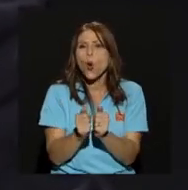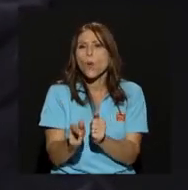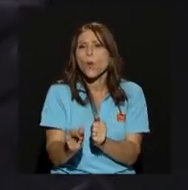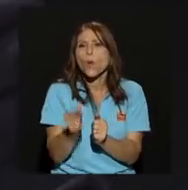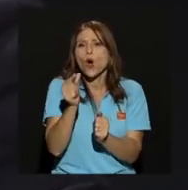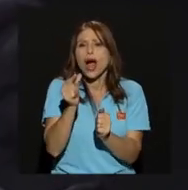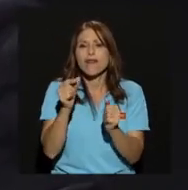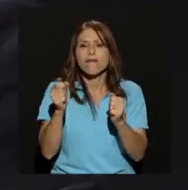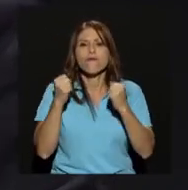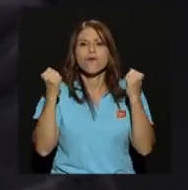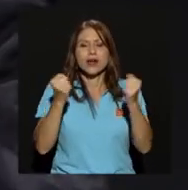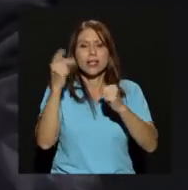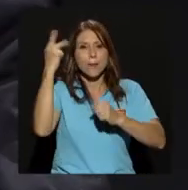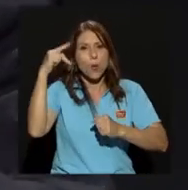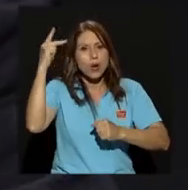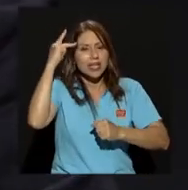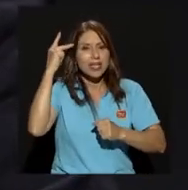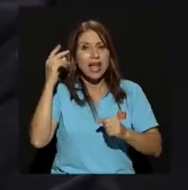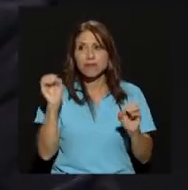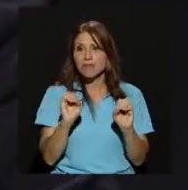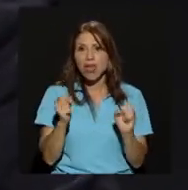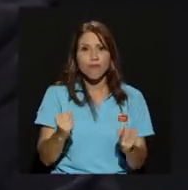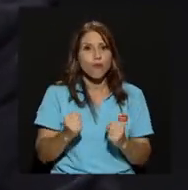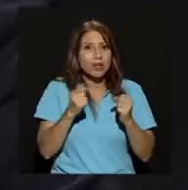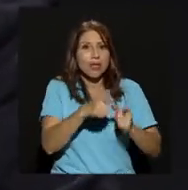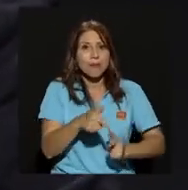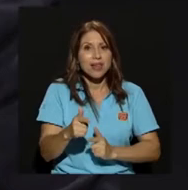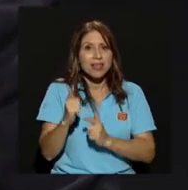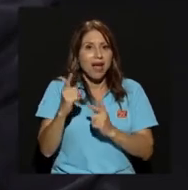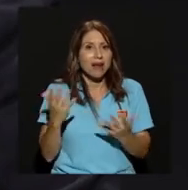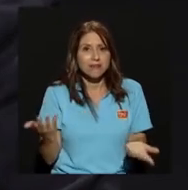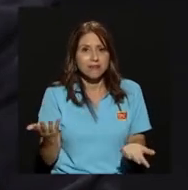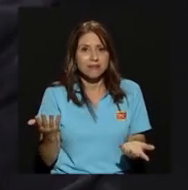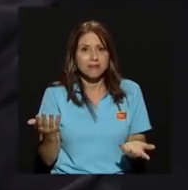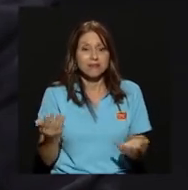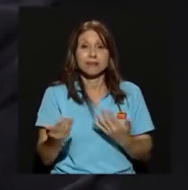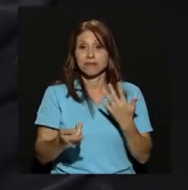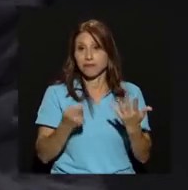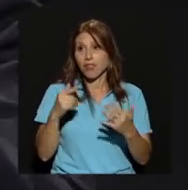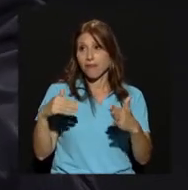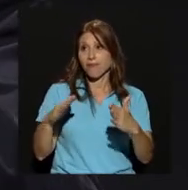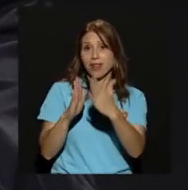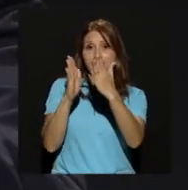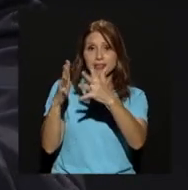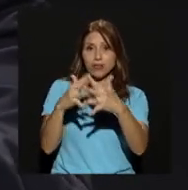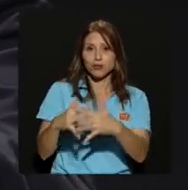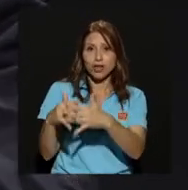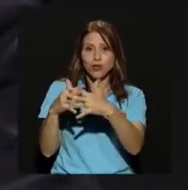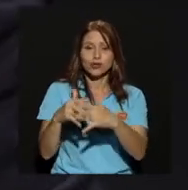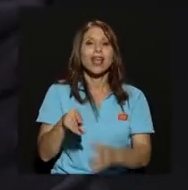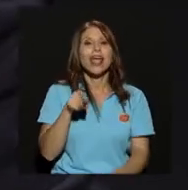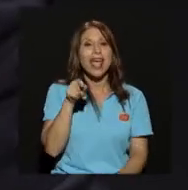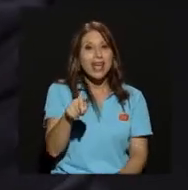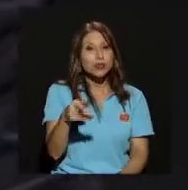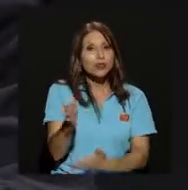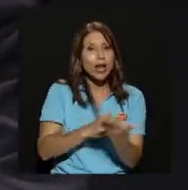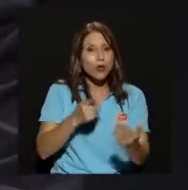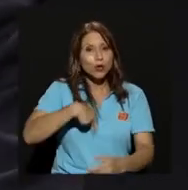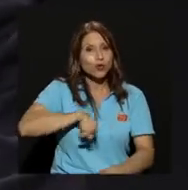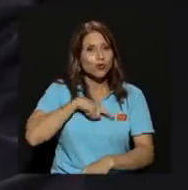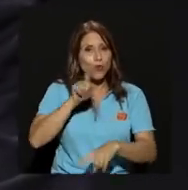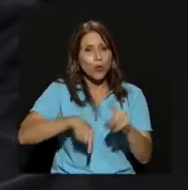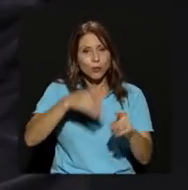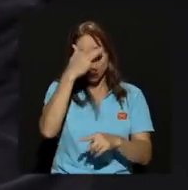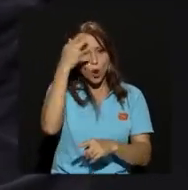política y mucho menos militar y xavi que los los eeuu ese es un elemento que no se nos debe olvidar el